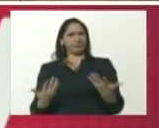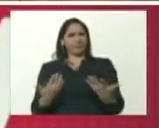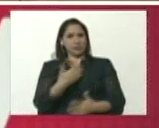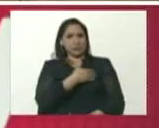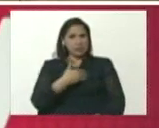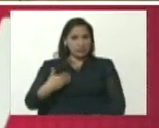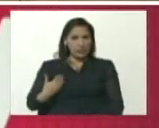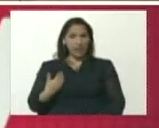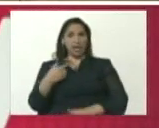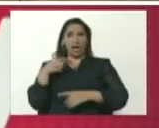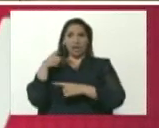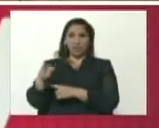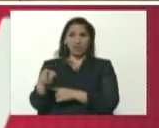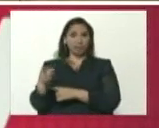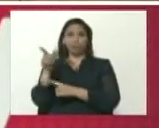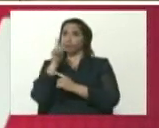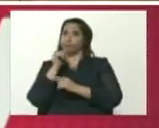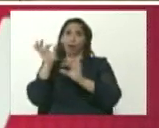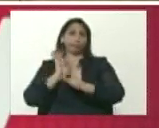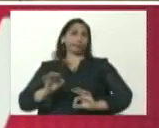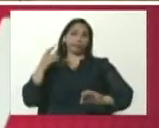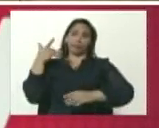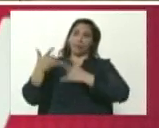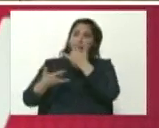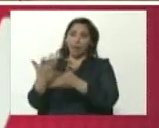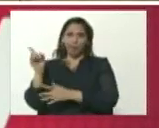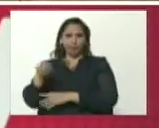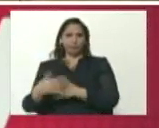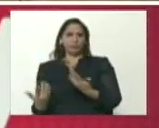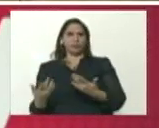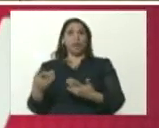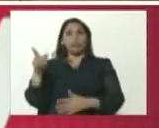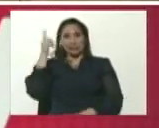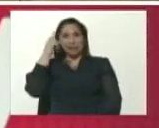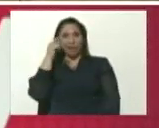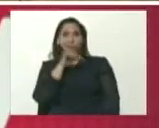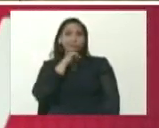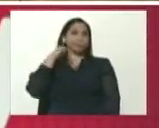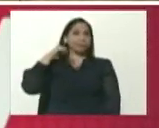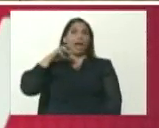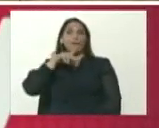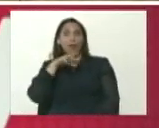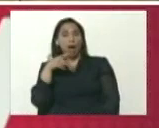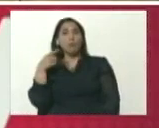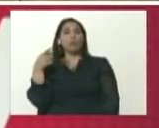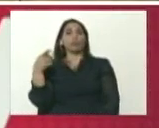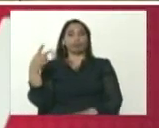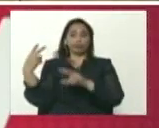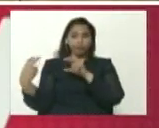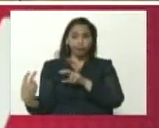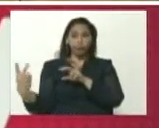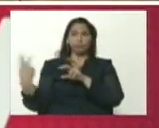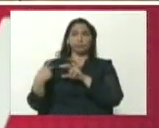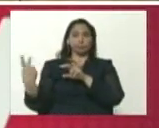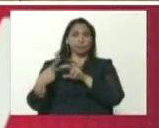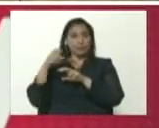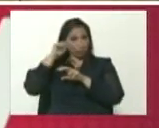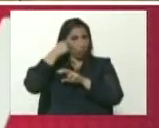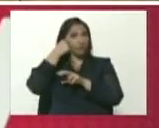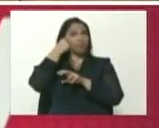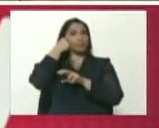no me quieras, hay que decirle a Ramos Alú. Ramos Alú, ya sabes, lo que hablamos el otro día tú y yo, Ramos Alú, lo que hablamos, ¿te